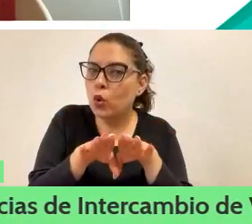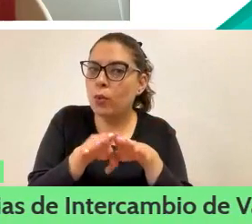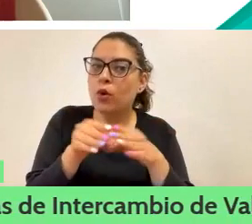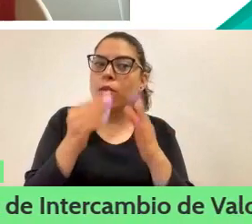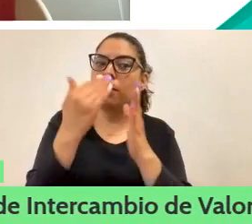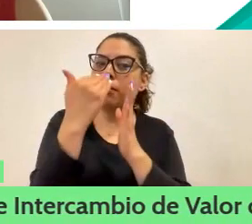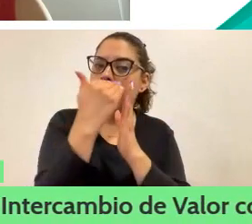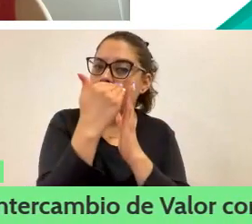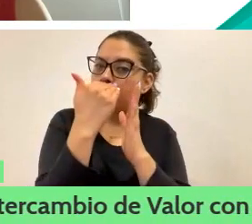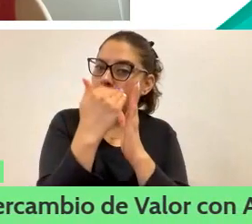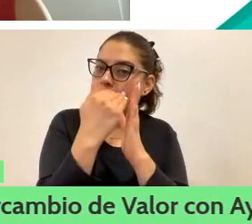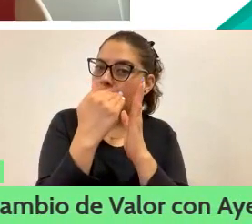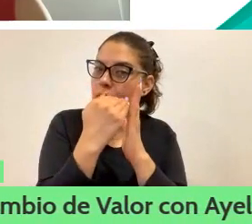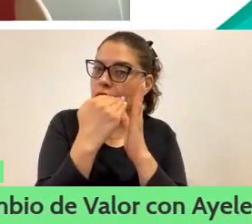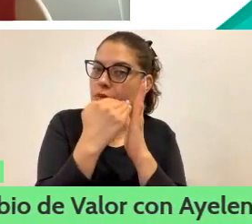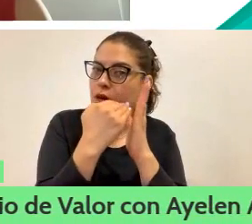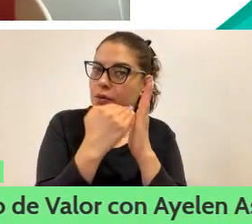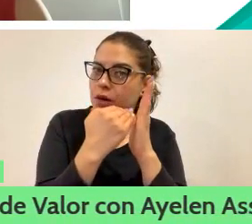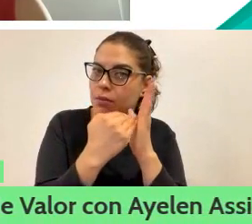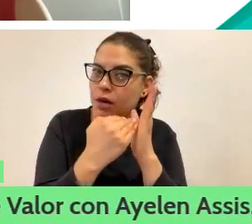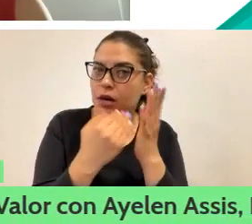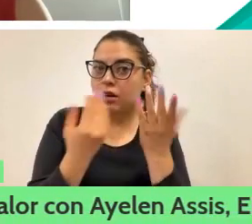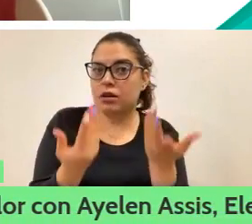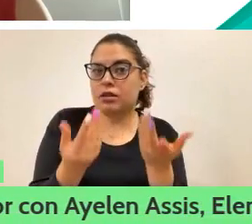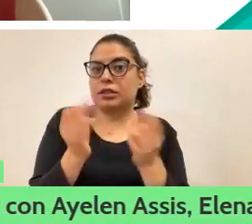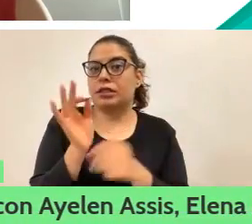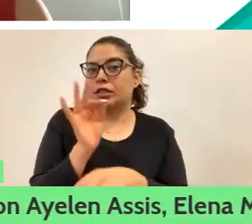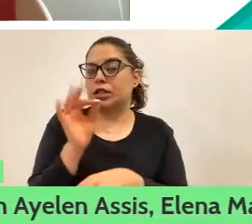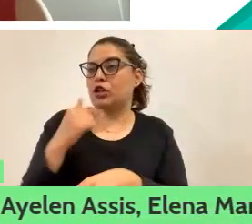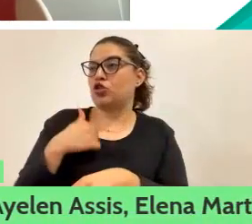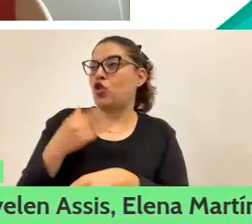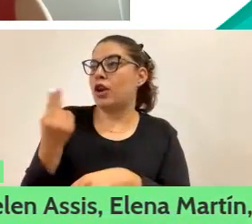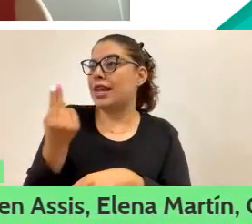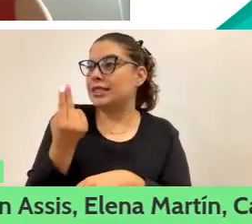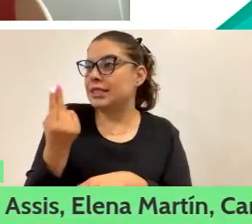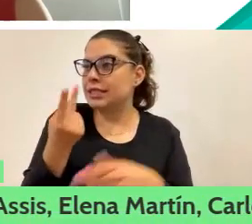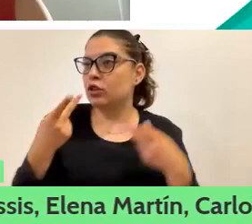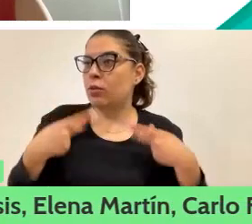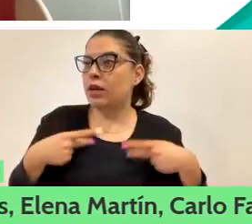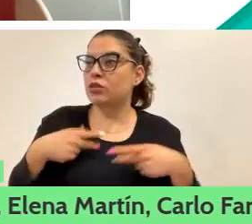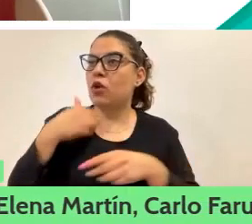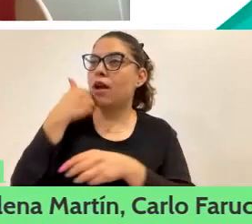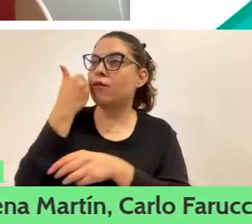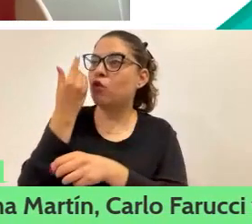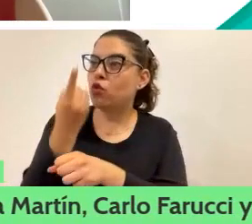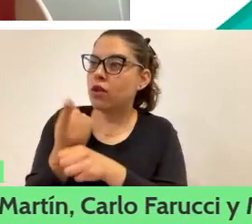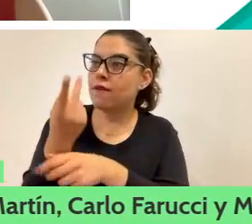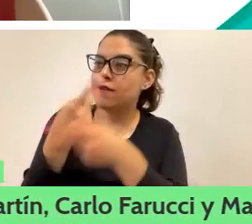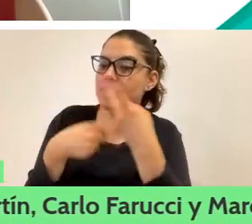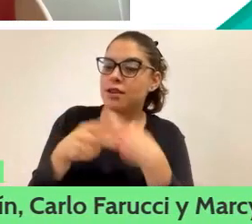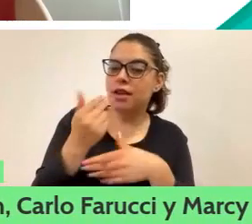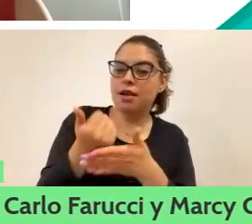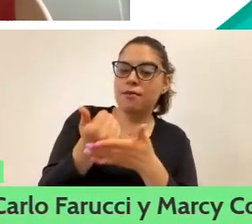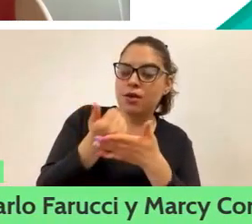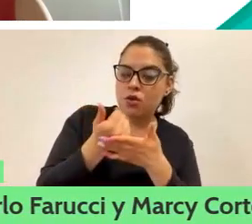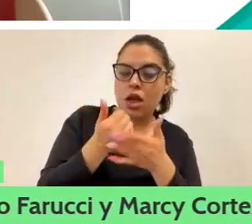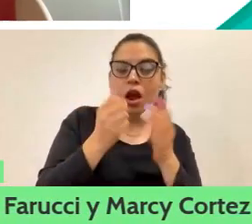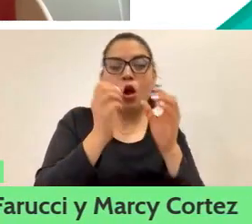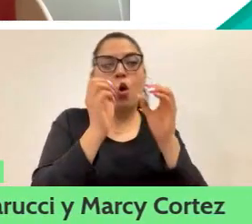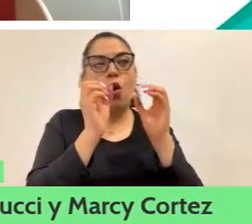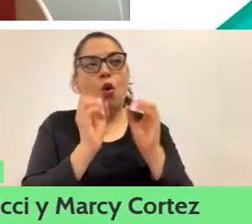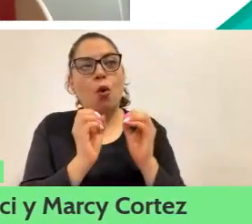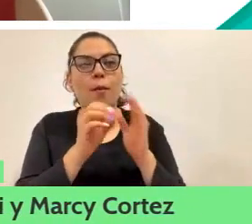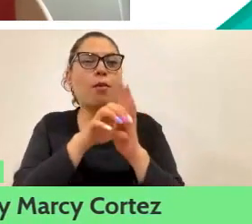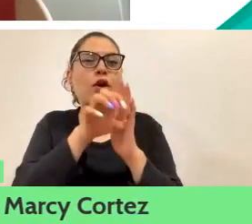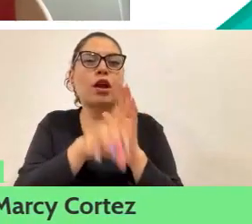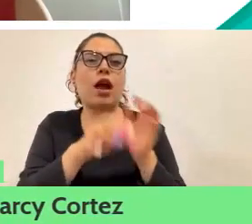decir, necesito un voluntario o necesito un empleado, una empleada. Bueno, tengo un amigo que puede hacer